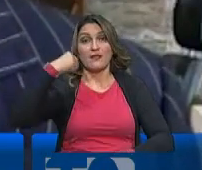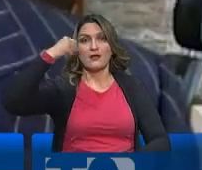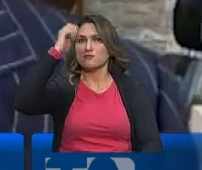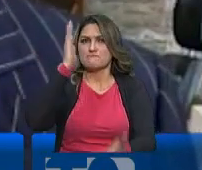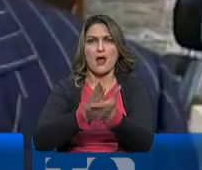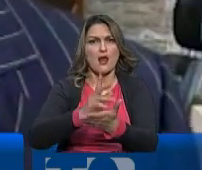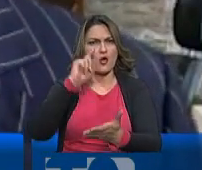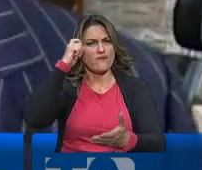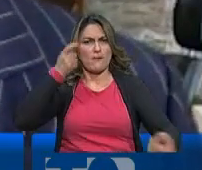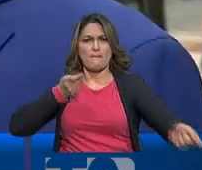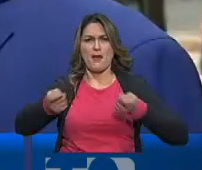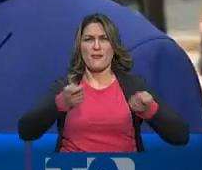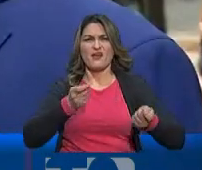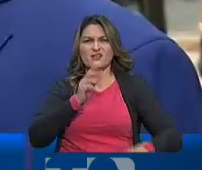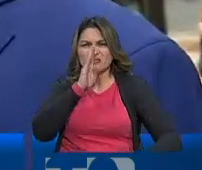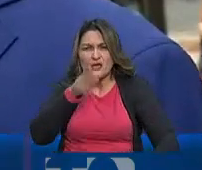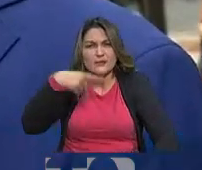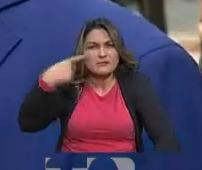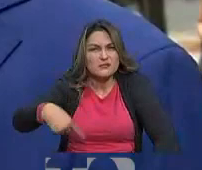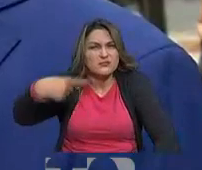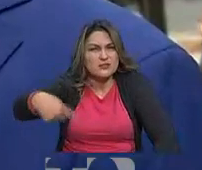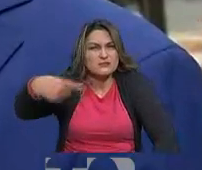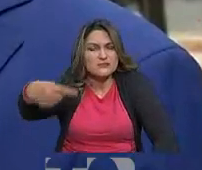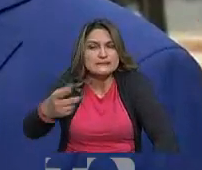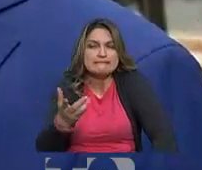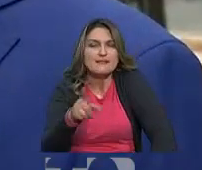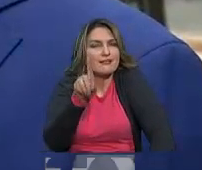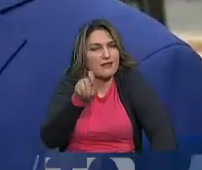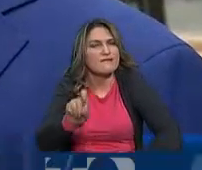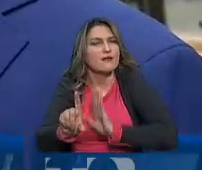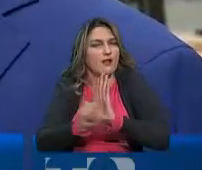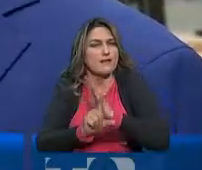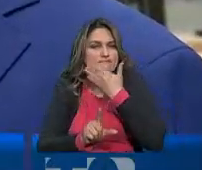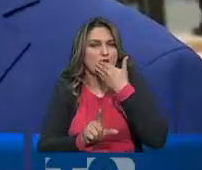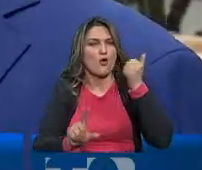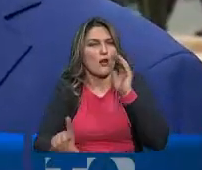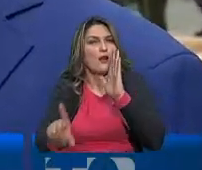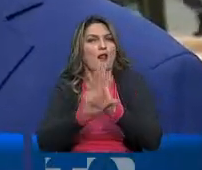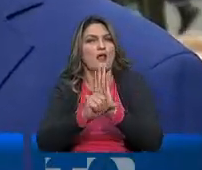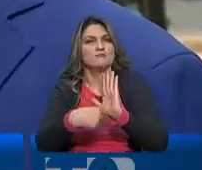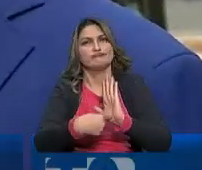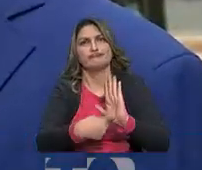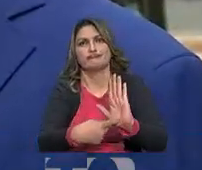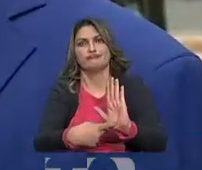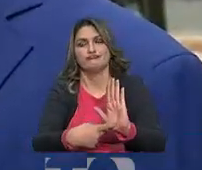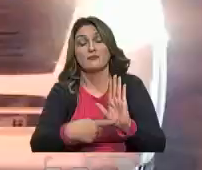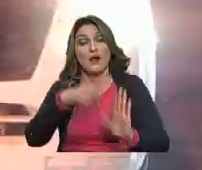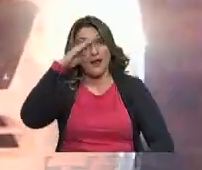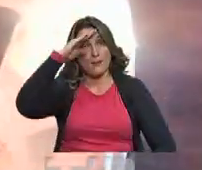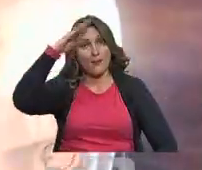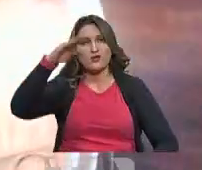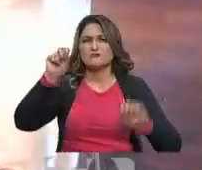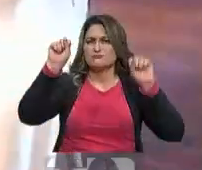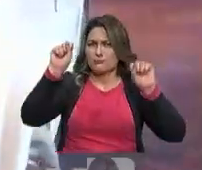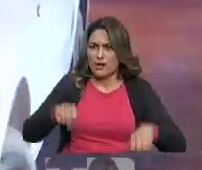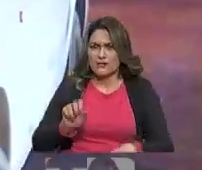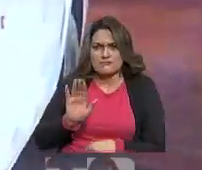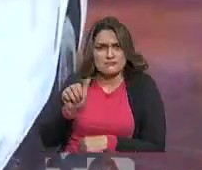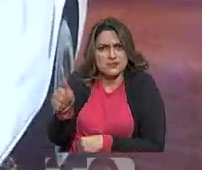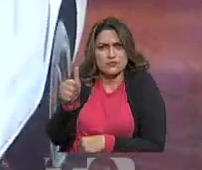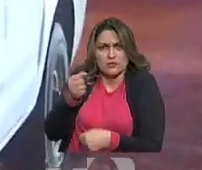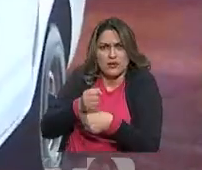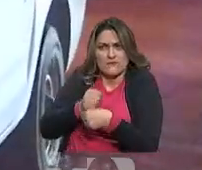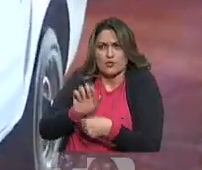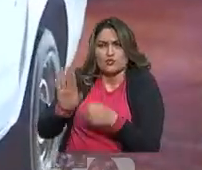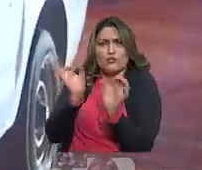normal desarrollo de una sociedad. Necesitamos que la Asamblea apruebe leyes para que la fuerza pública pueda actuar. Y es que amén de los estados